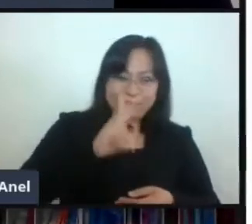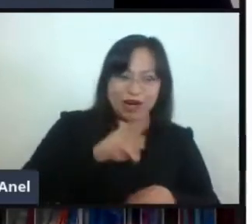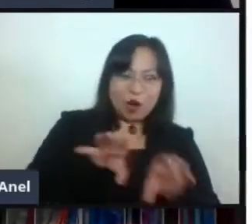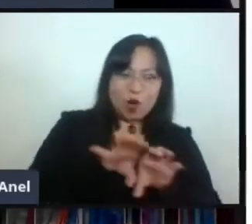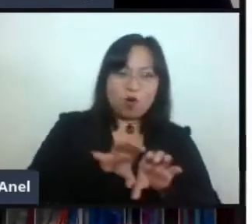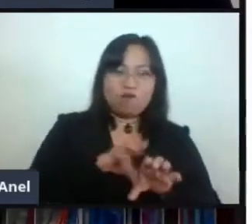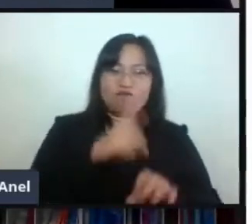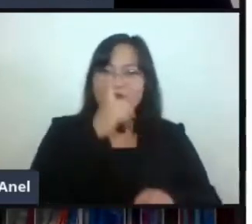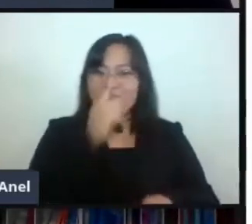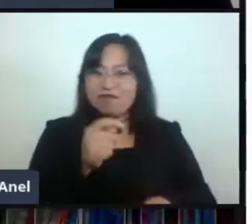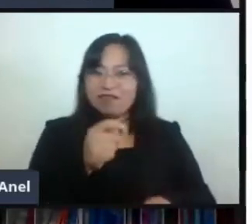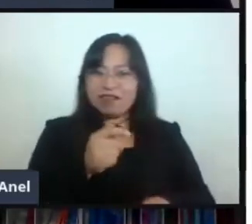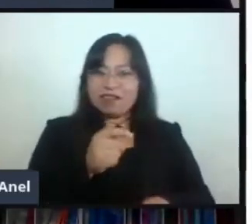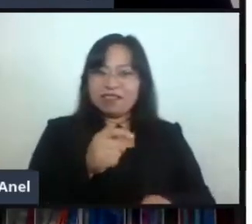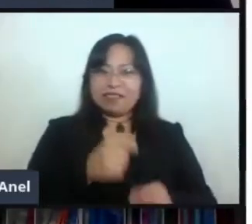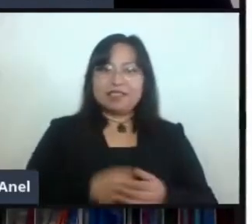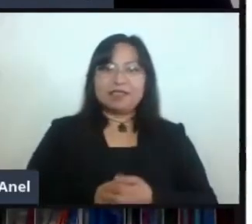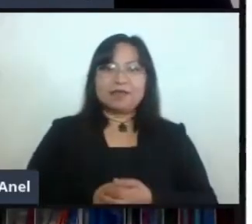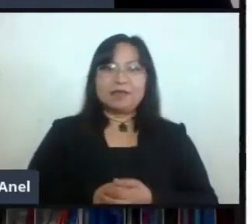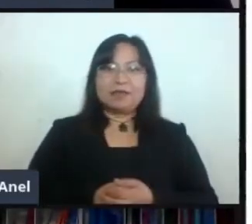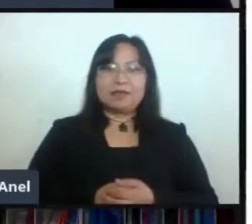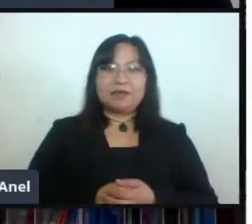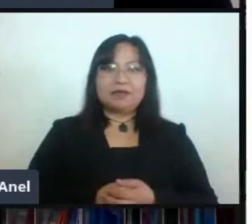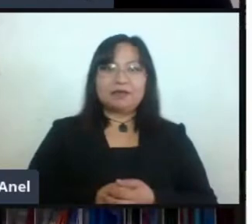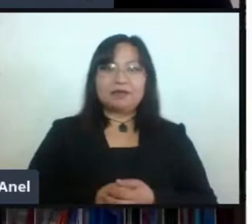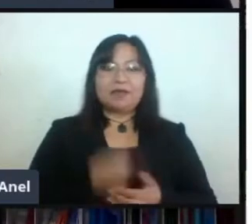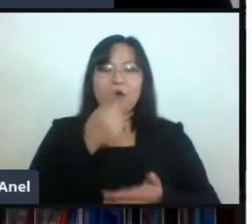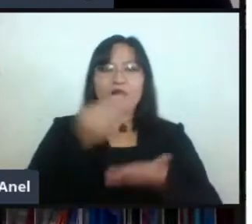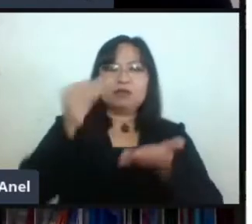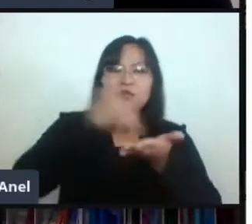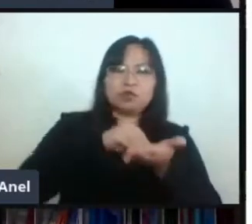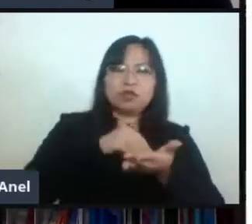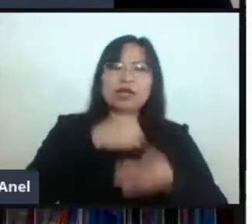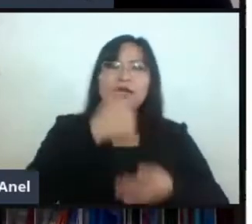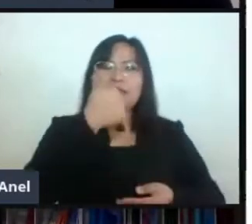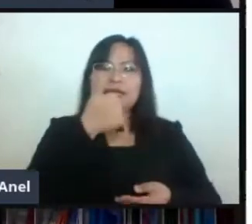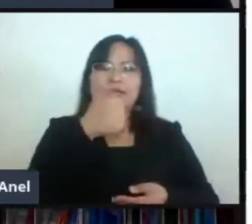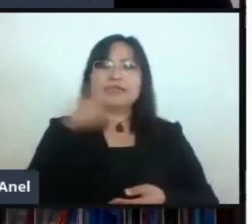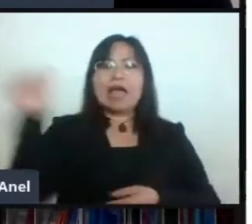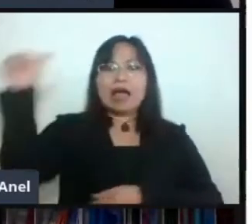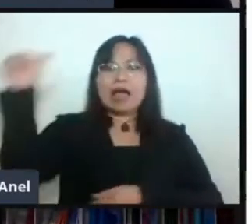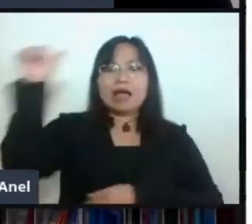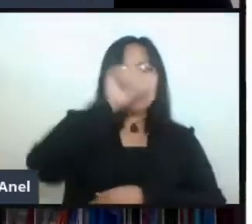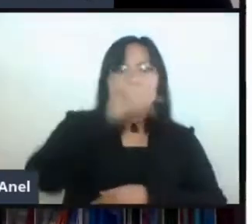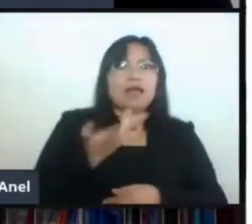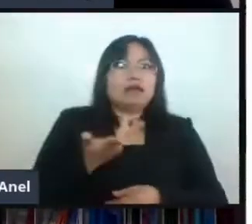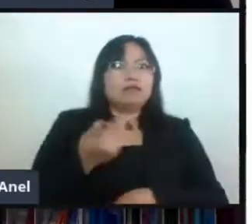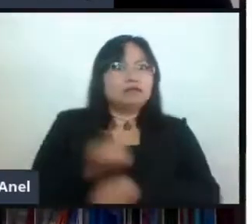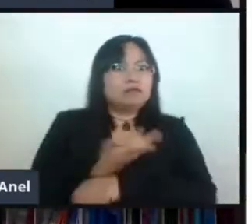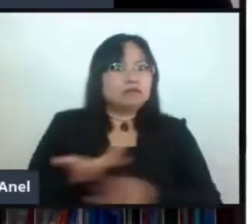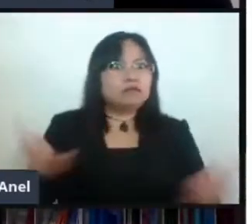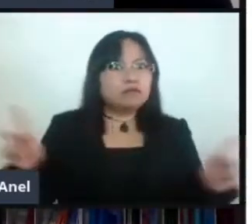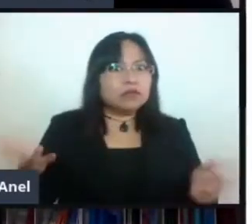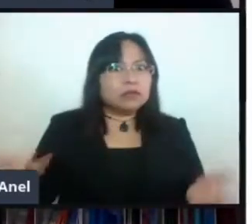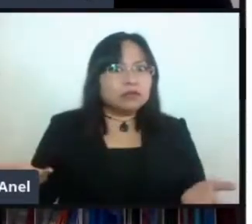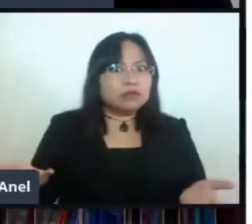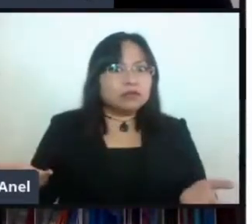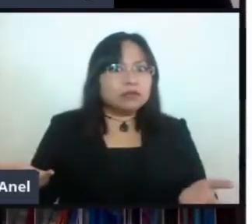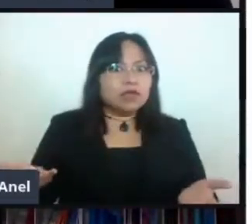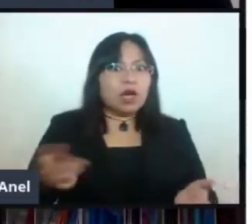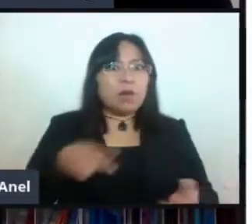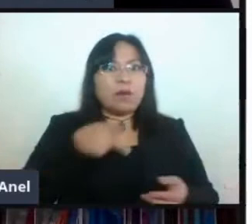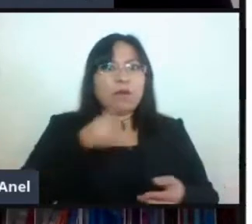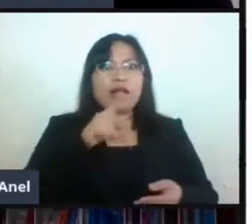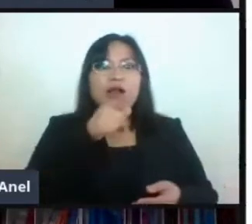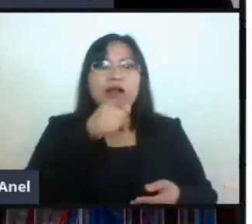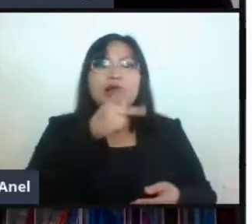hacer en este momento puso que hay 6 abejas. Se alcanza a visualizar aquí que trató